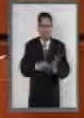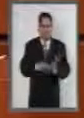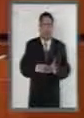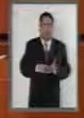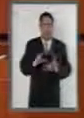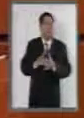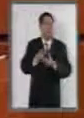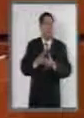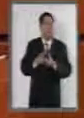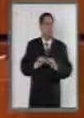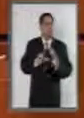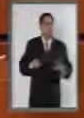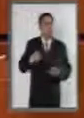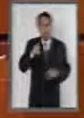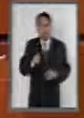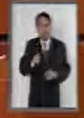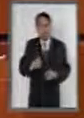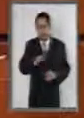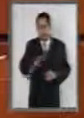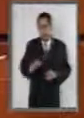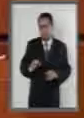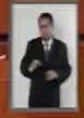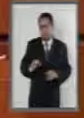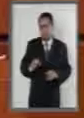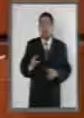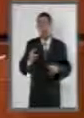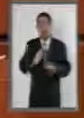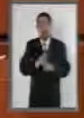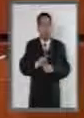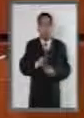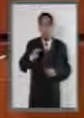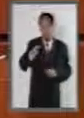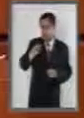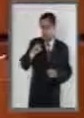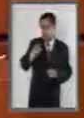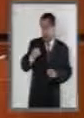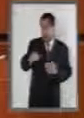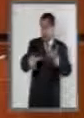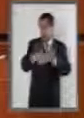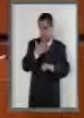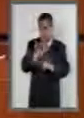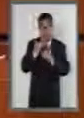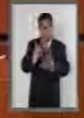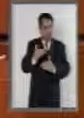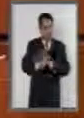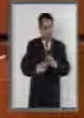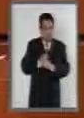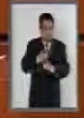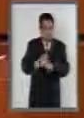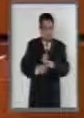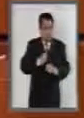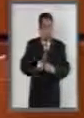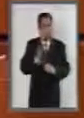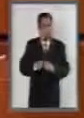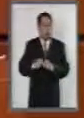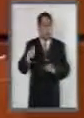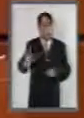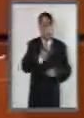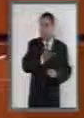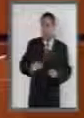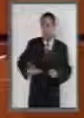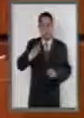cual se establece que a más tardar el 15 de mayo de cada año, el Ejecutivo Federal deberá